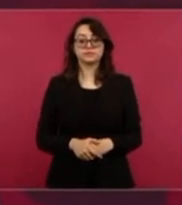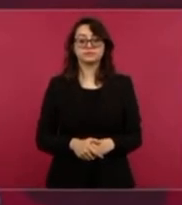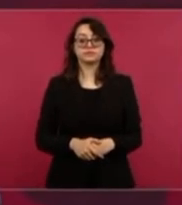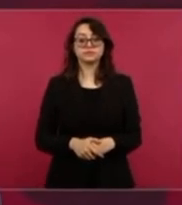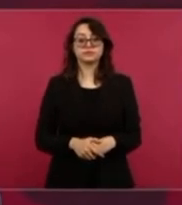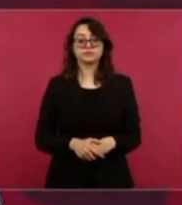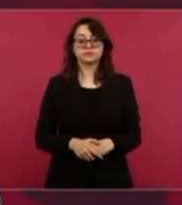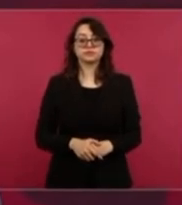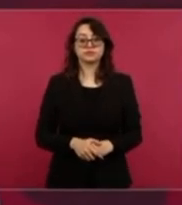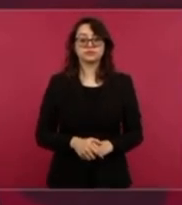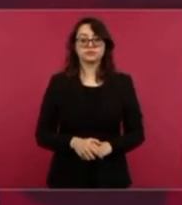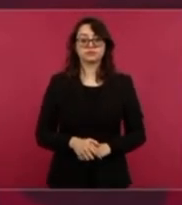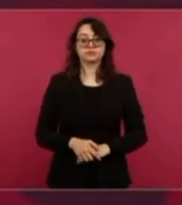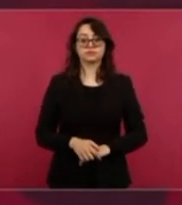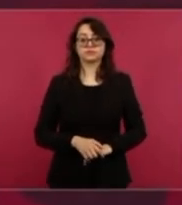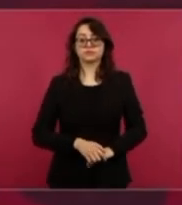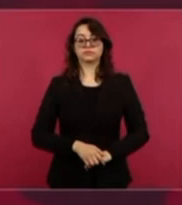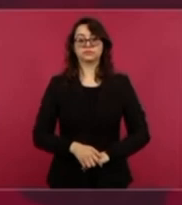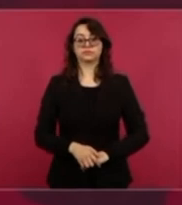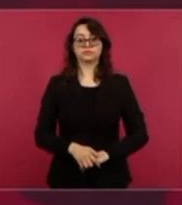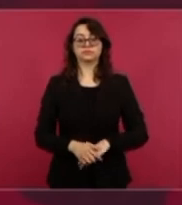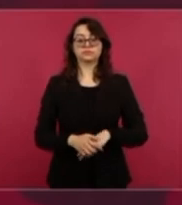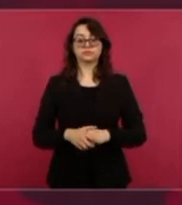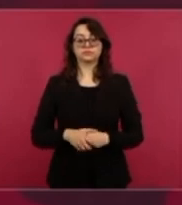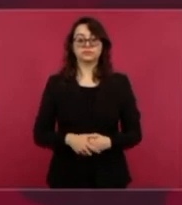los presidentes de